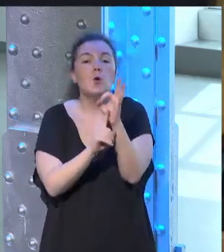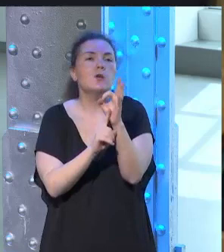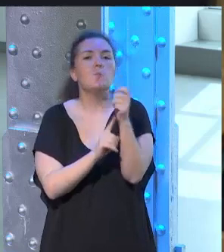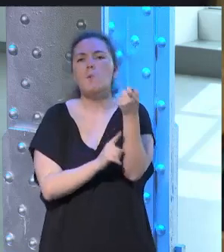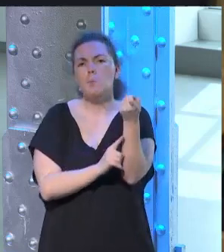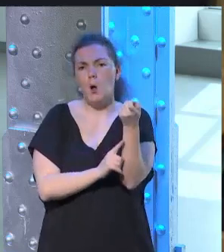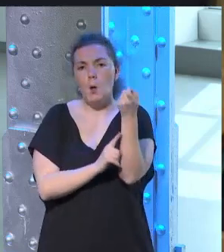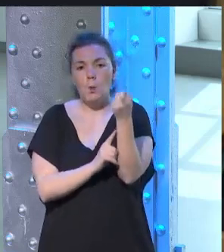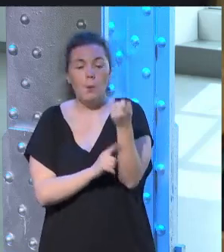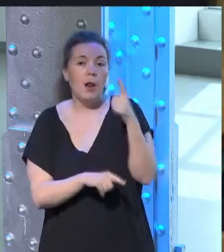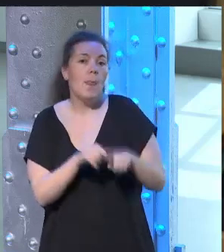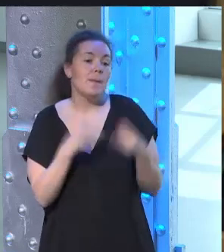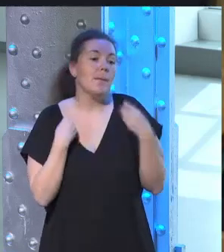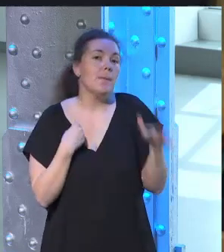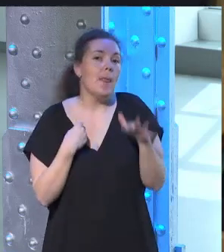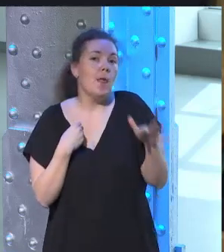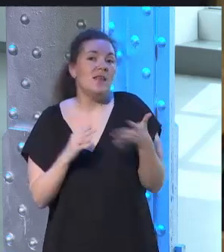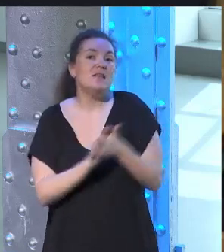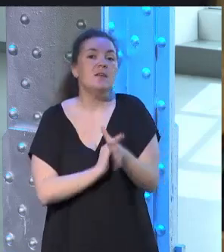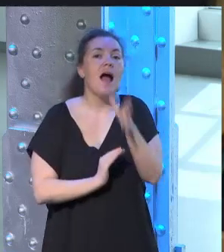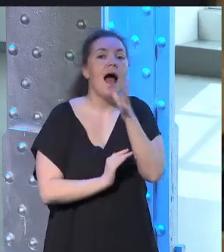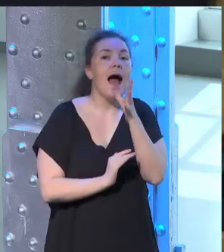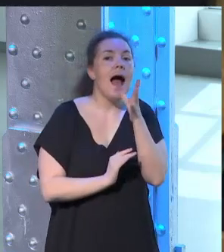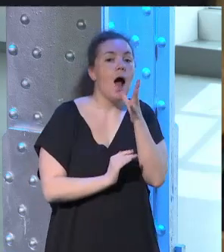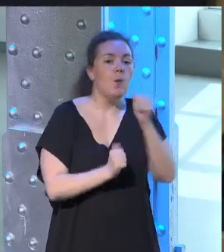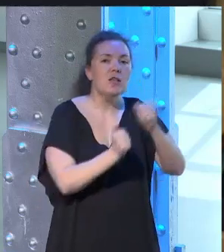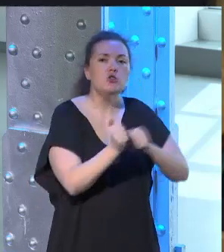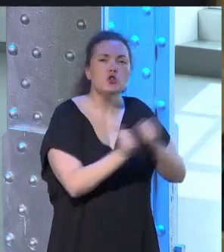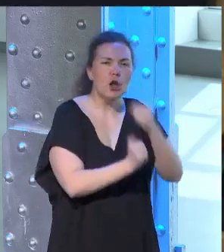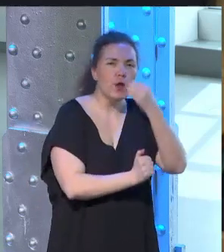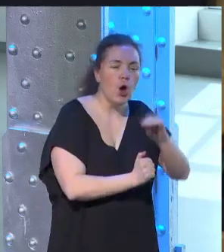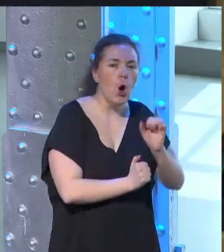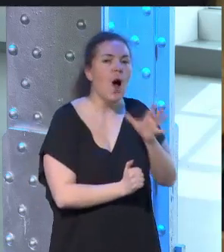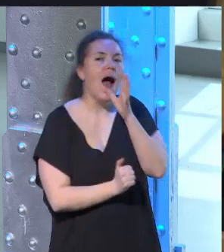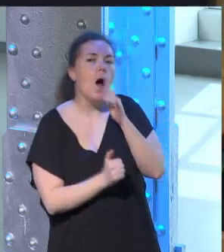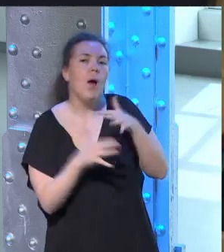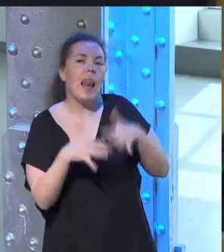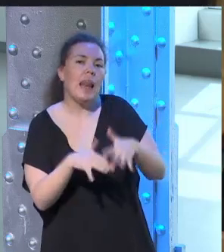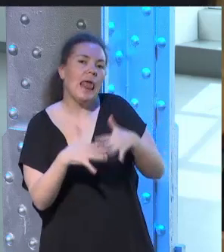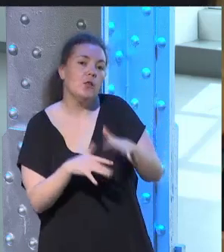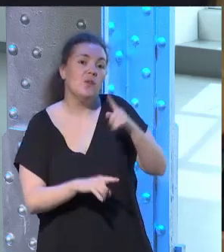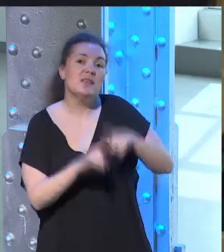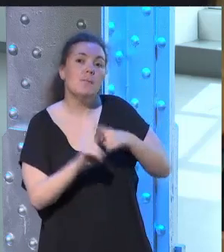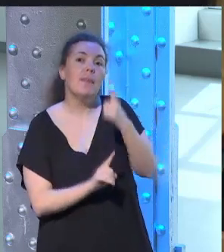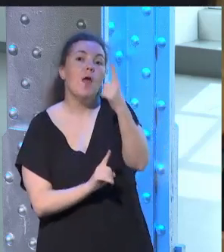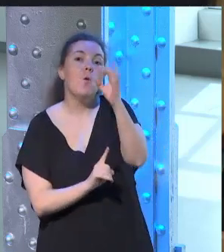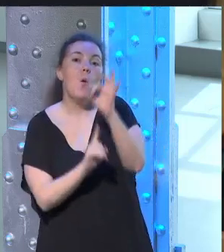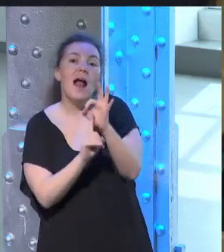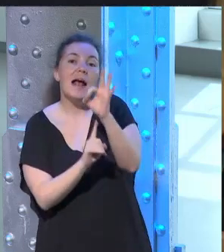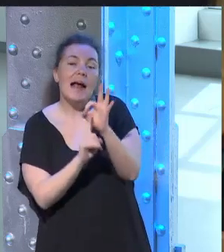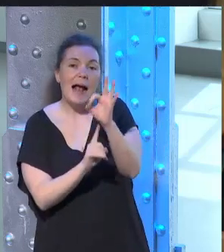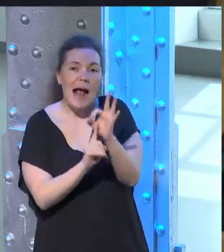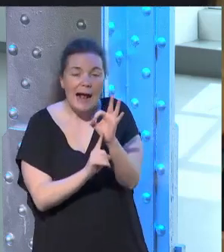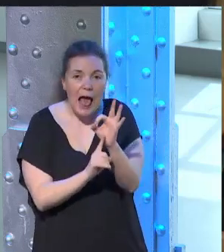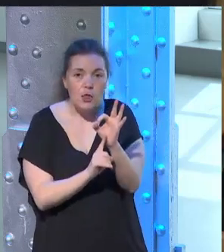diferencia entre tener agua sólida, congelada o tener agua líquida. Luego, dependiendo de dónde esté ese grado, la diferencia es muy importante. 1 euro